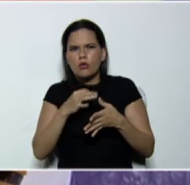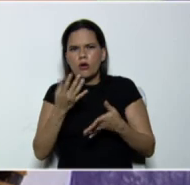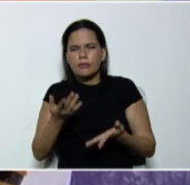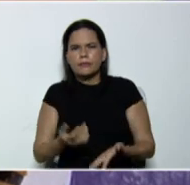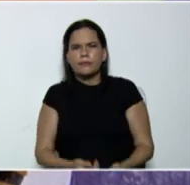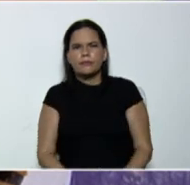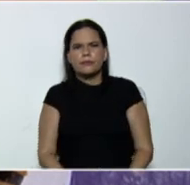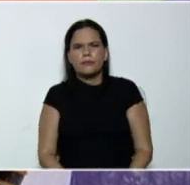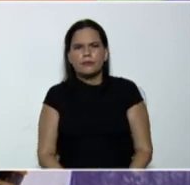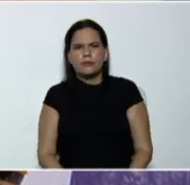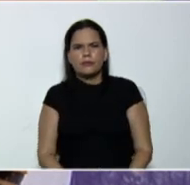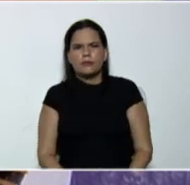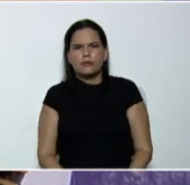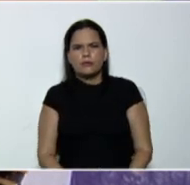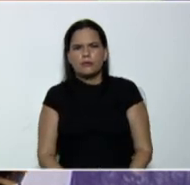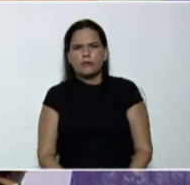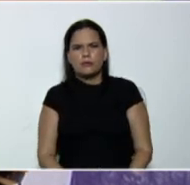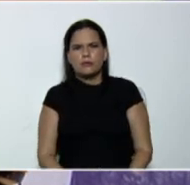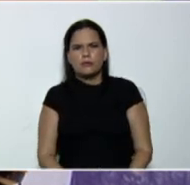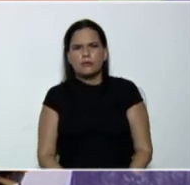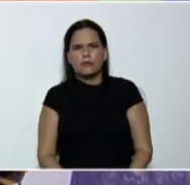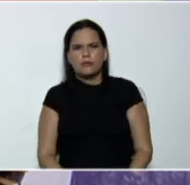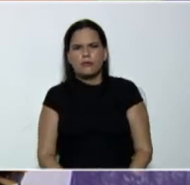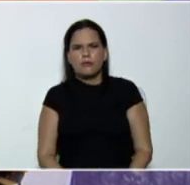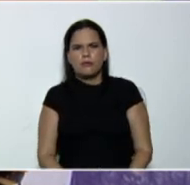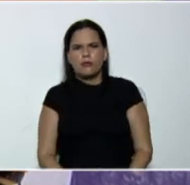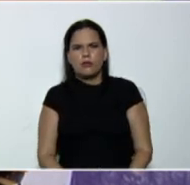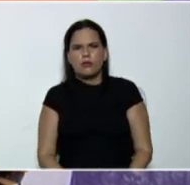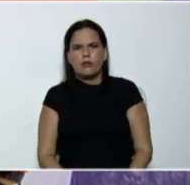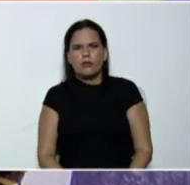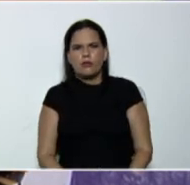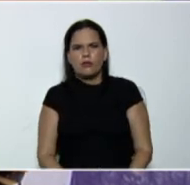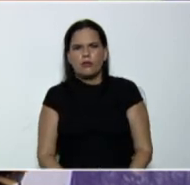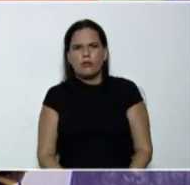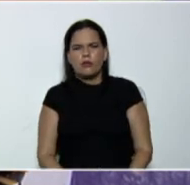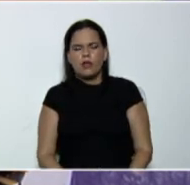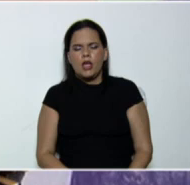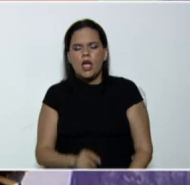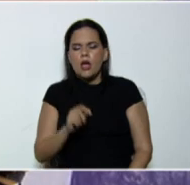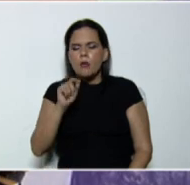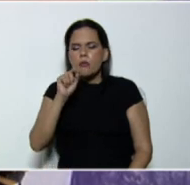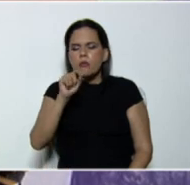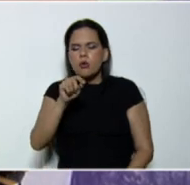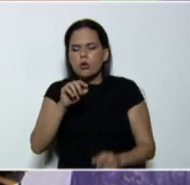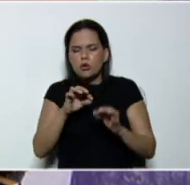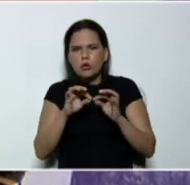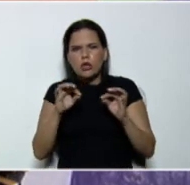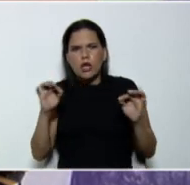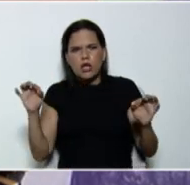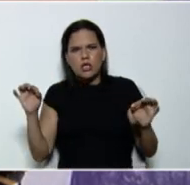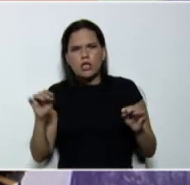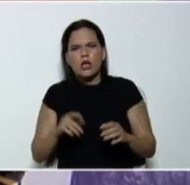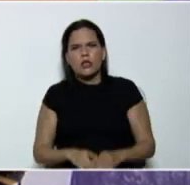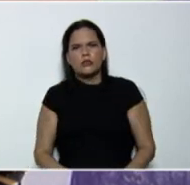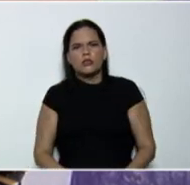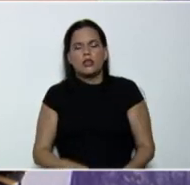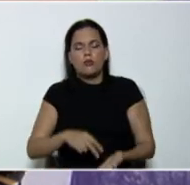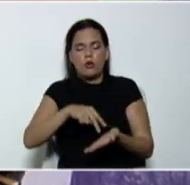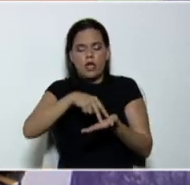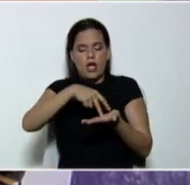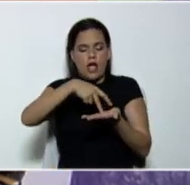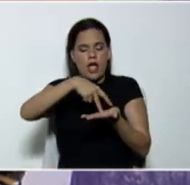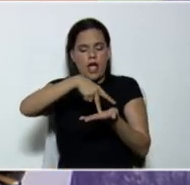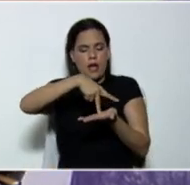colocar en uno de los extremos de la línea que tracé. Y voy a abrir el